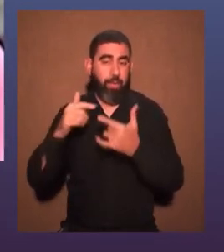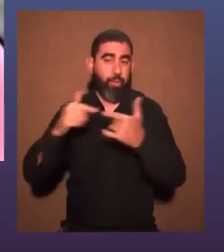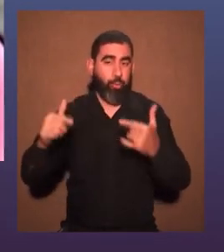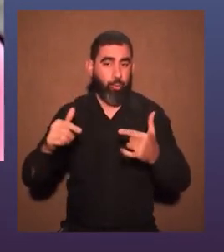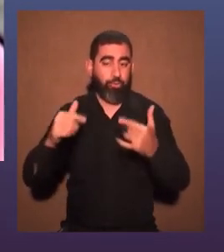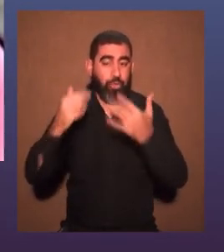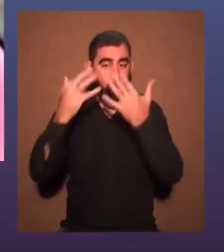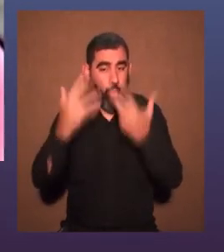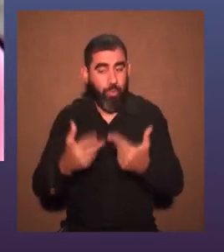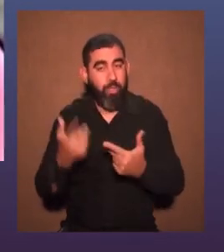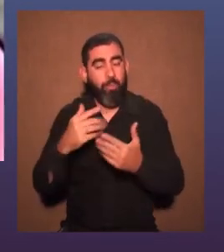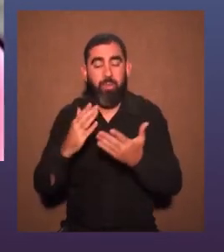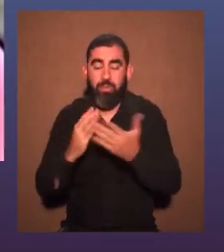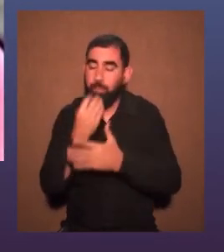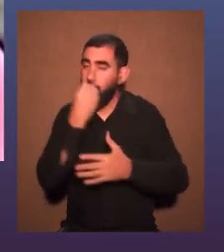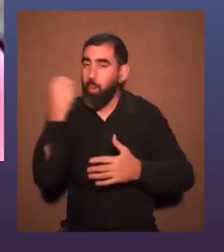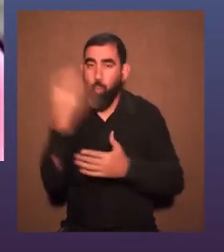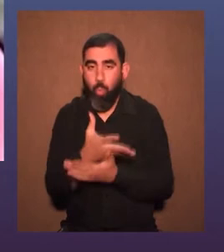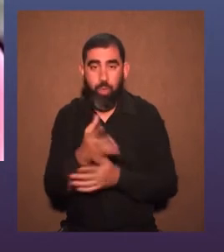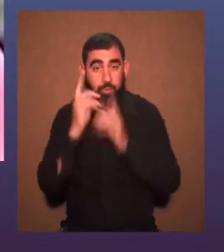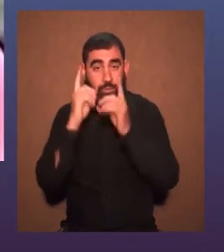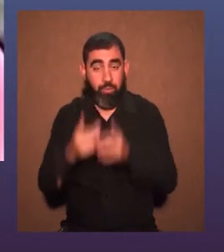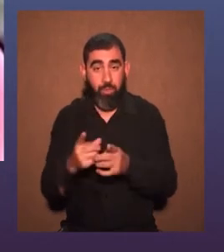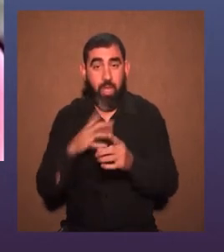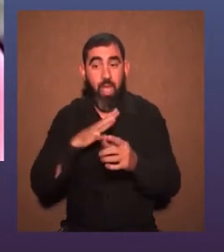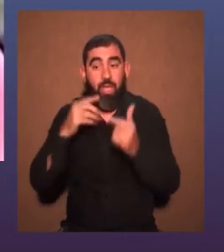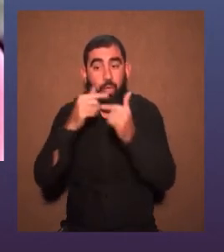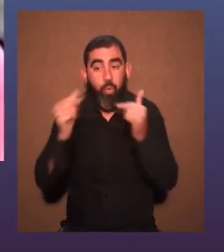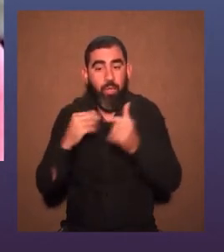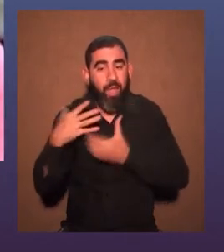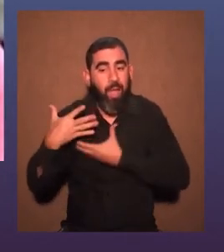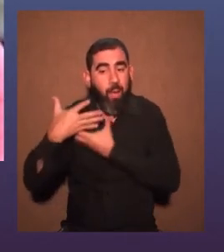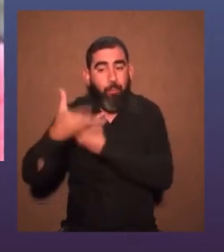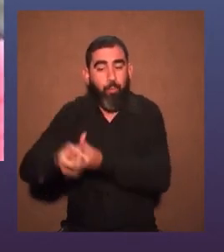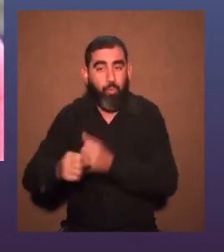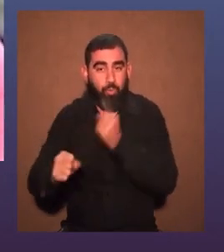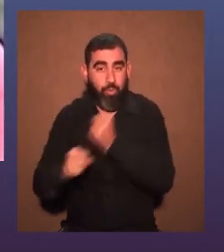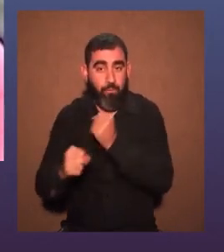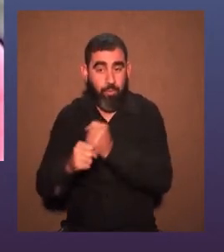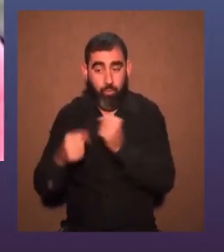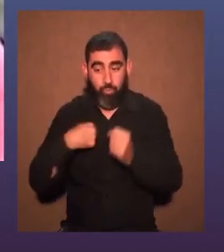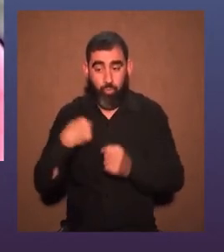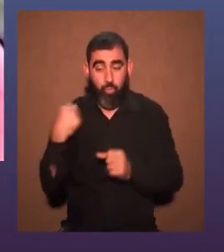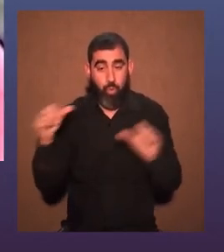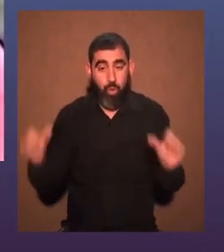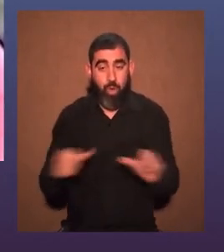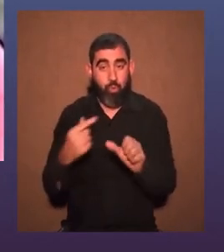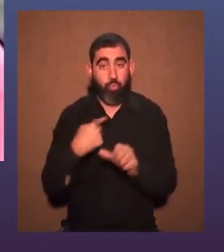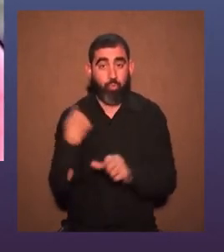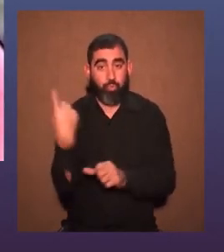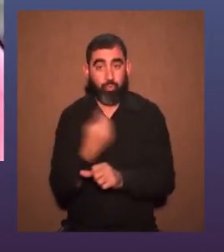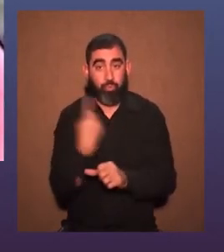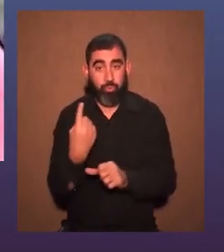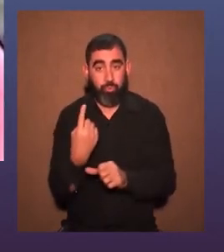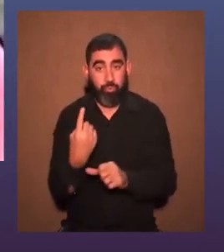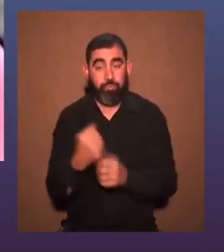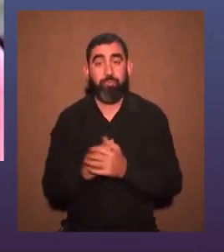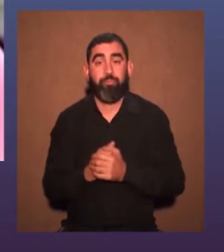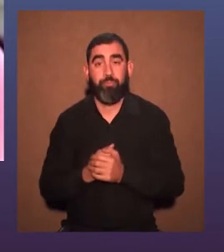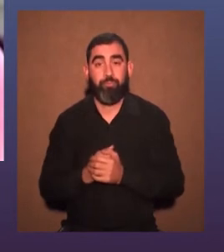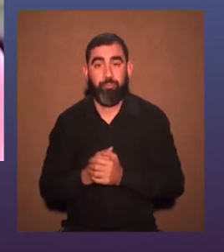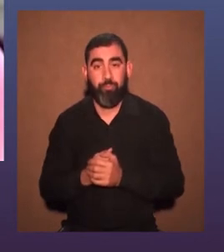siempre está bueno tener estos elementos que apoyan el trabajo que estás haciendo, que es tan importante.